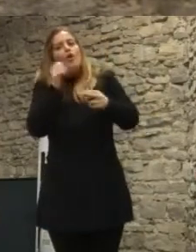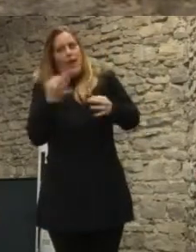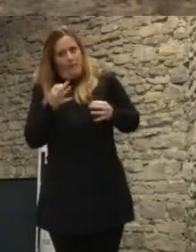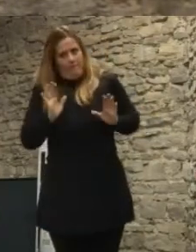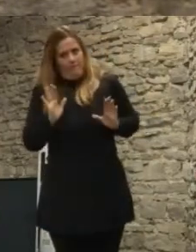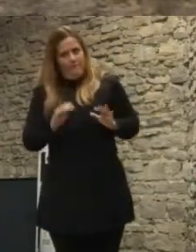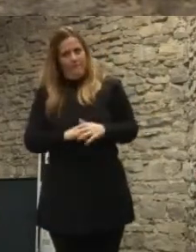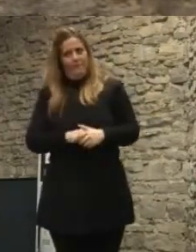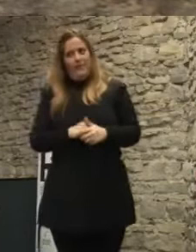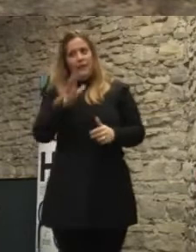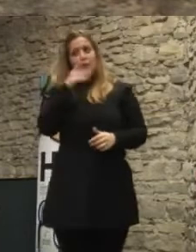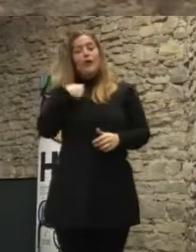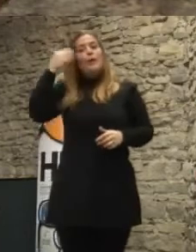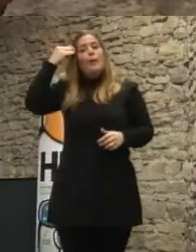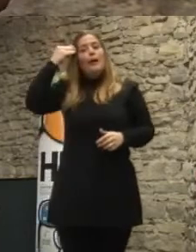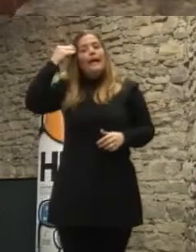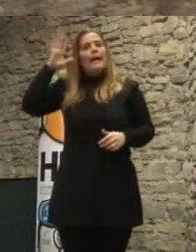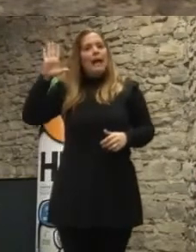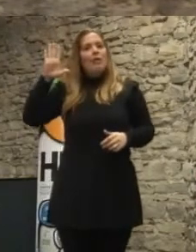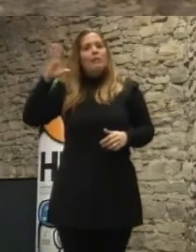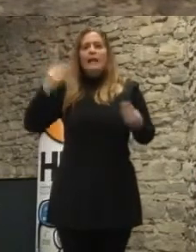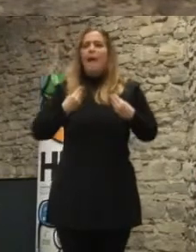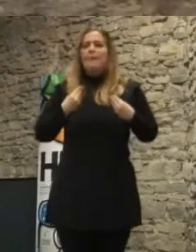Porque creo que hay que reivindicar la vida en común, ¿no?